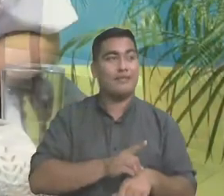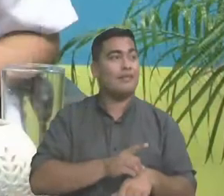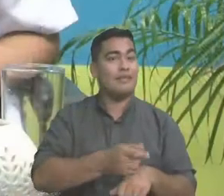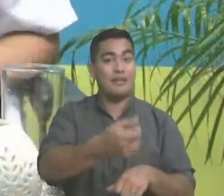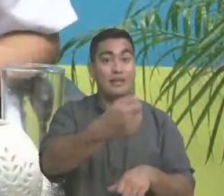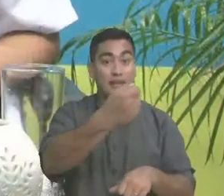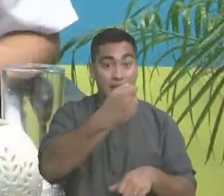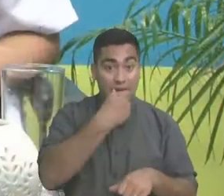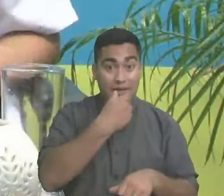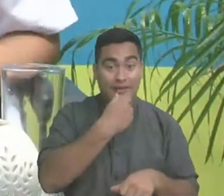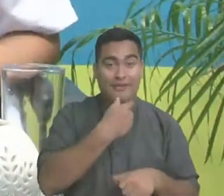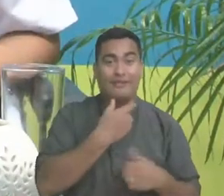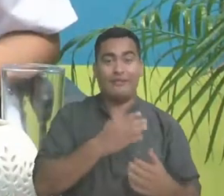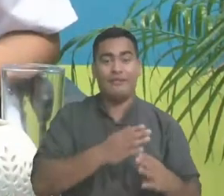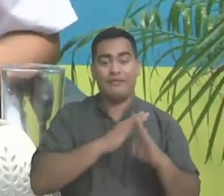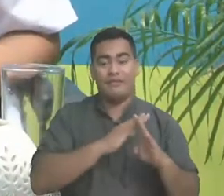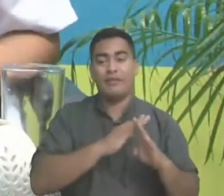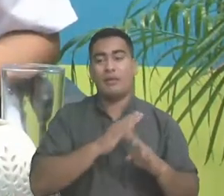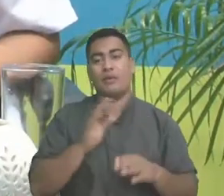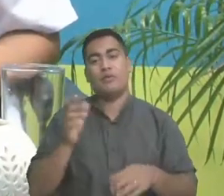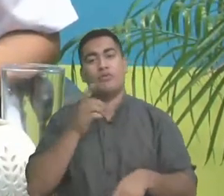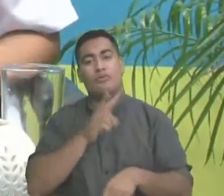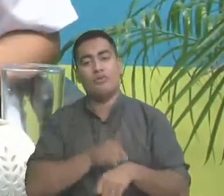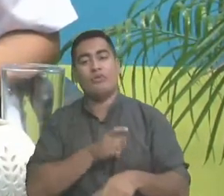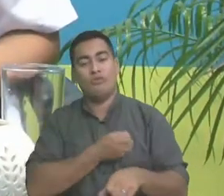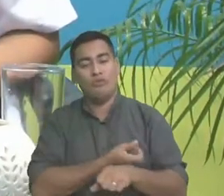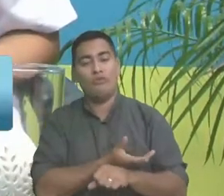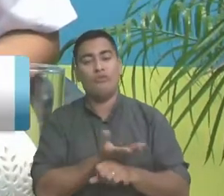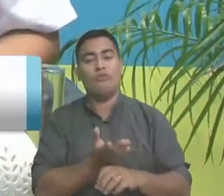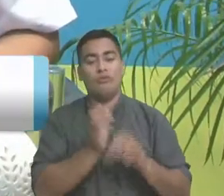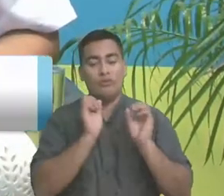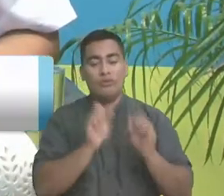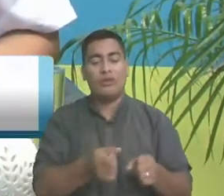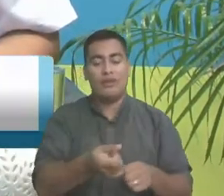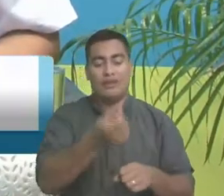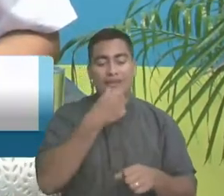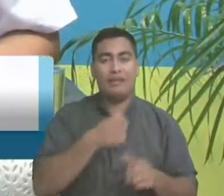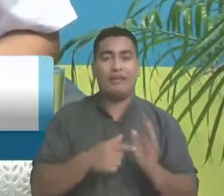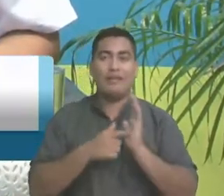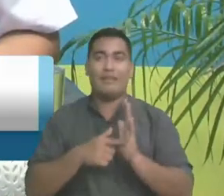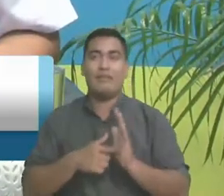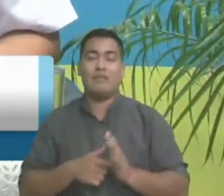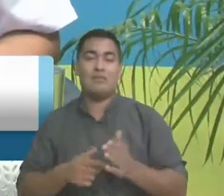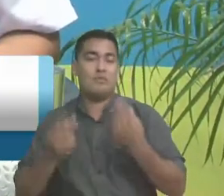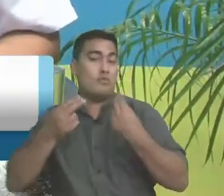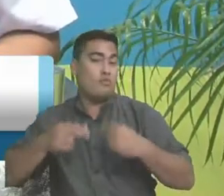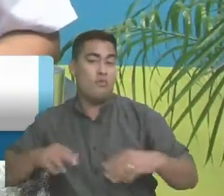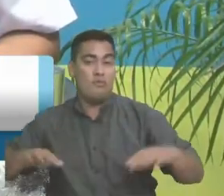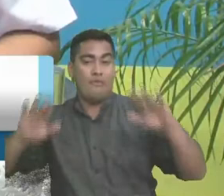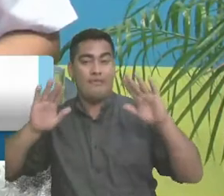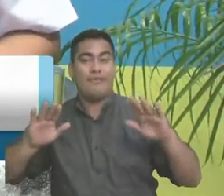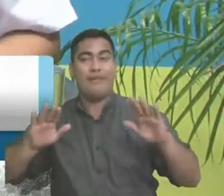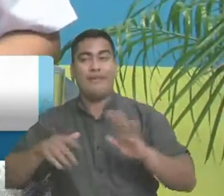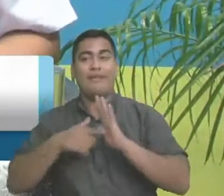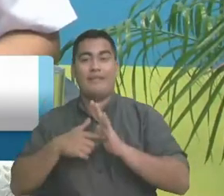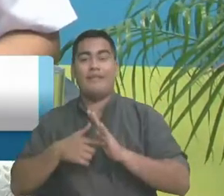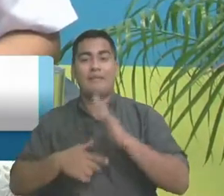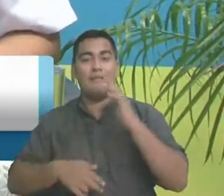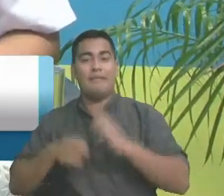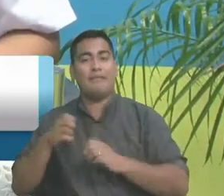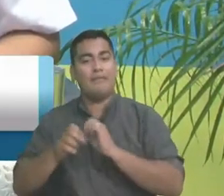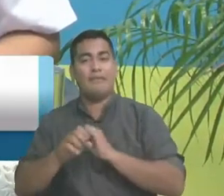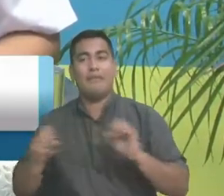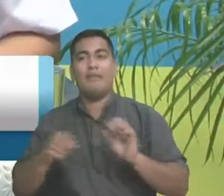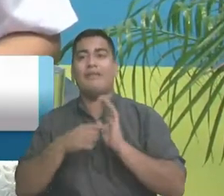el antibiótico o las recomendaciones que el médico le manda, puede utilizar antibióticos naturales que no tienen ningún efecto secundario o ningún efecto